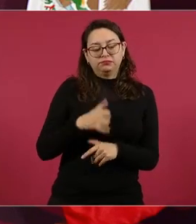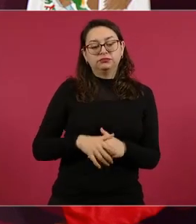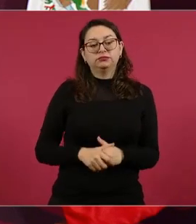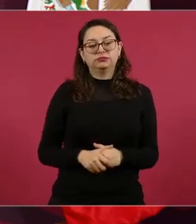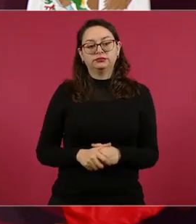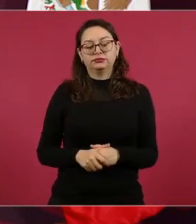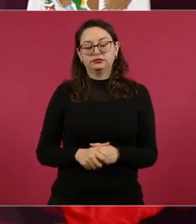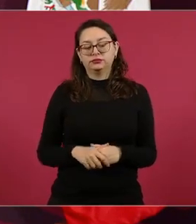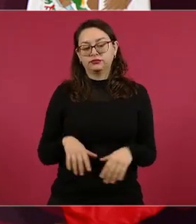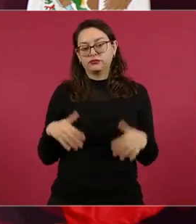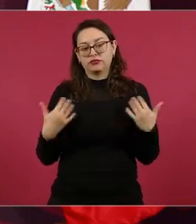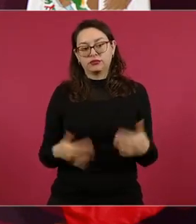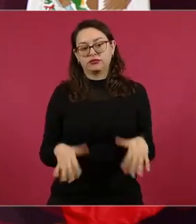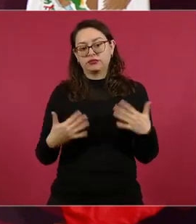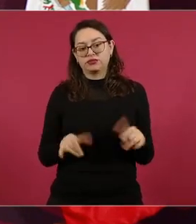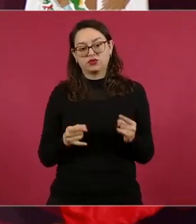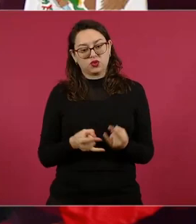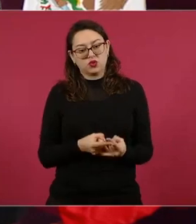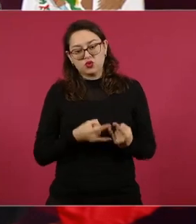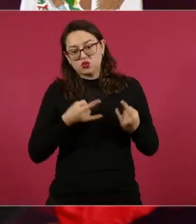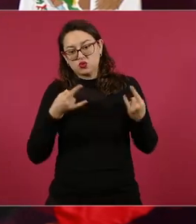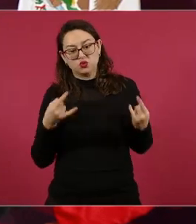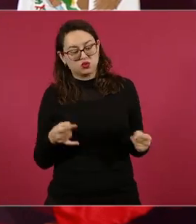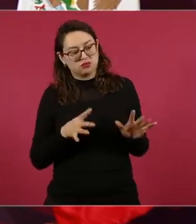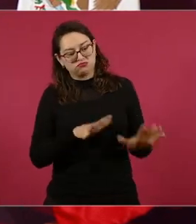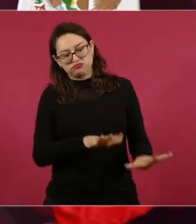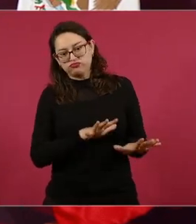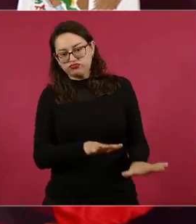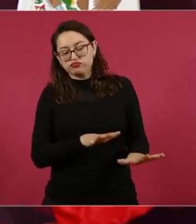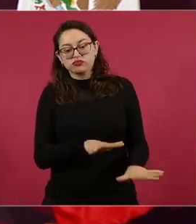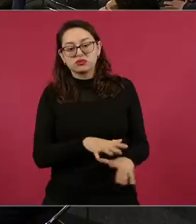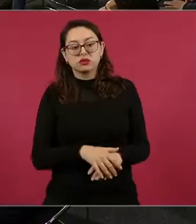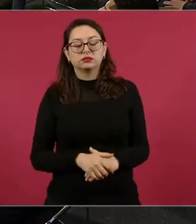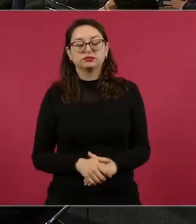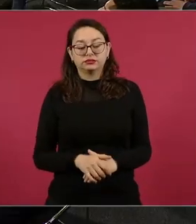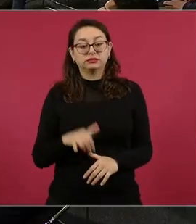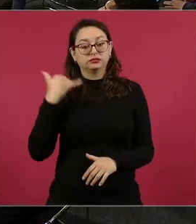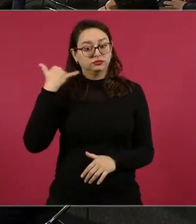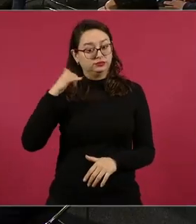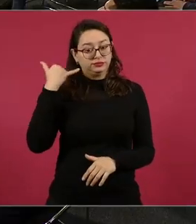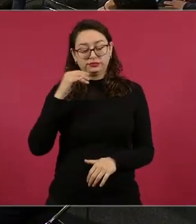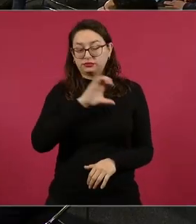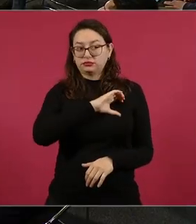Y es historia, es leyenda en Yucatán,